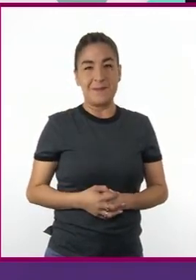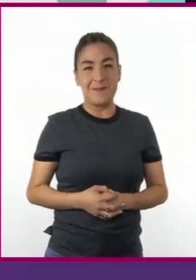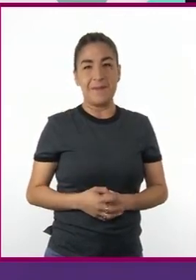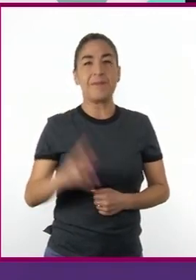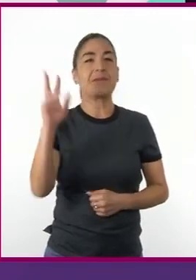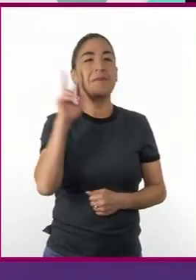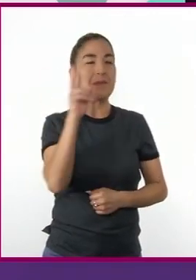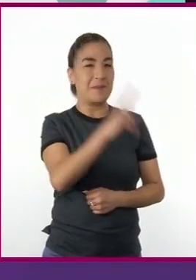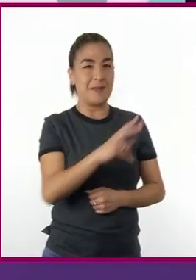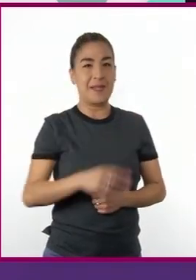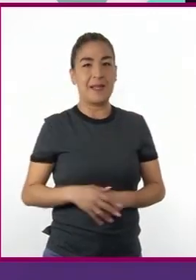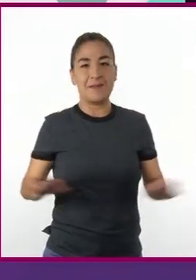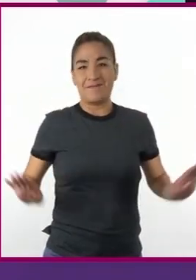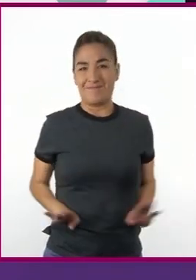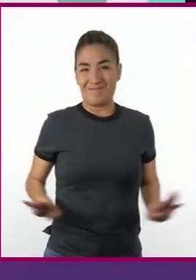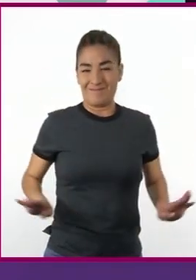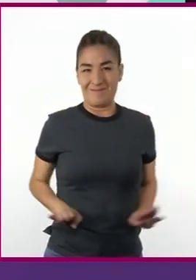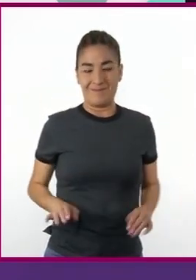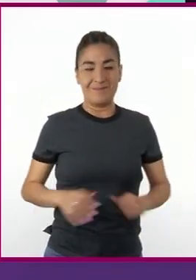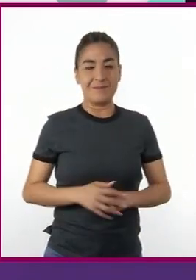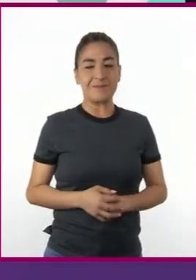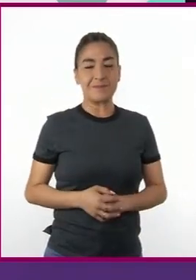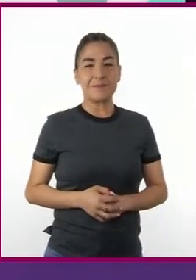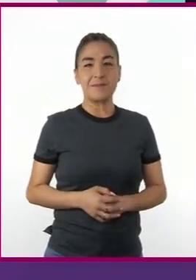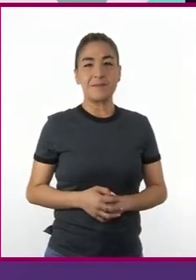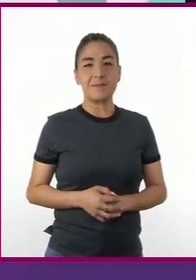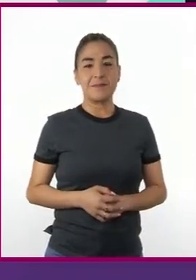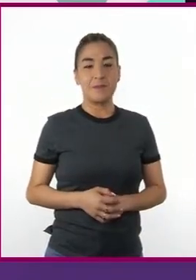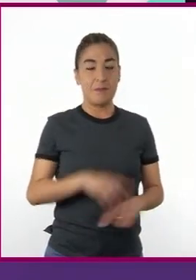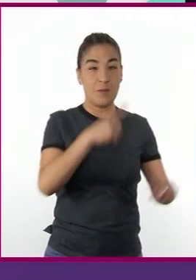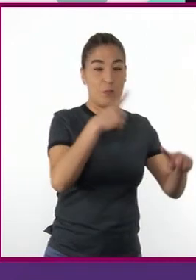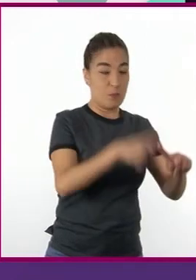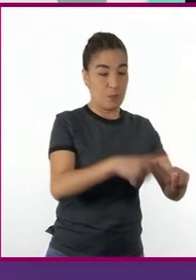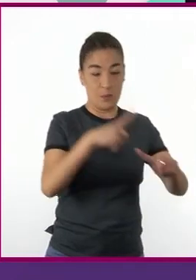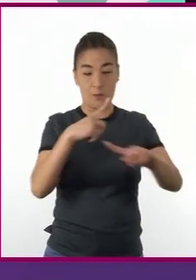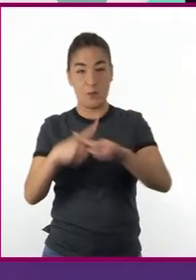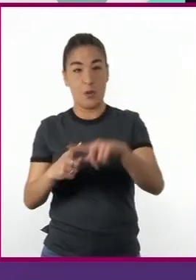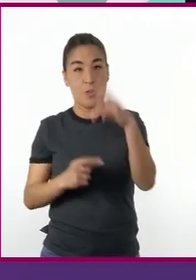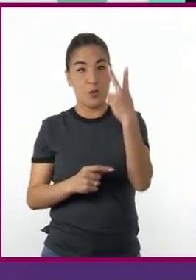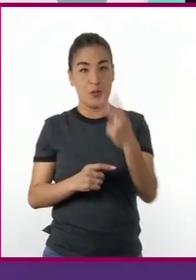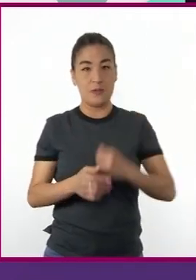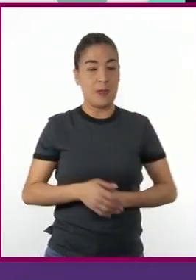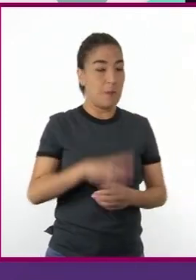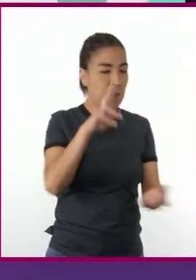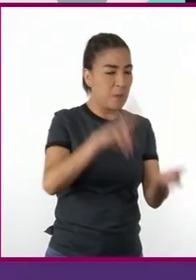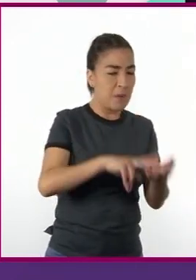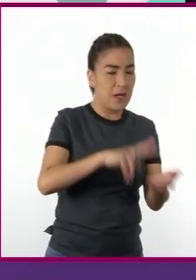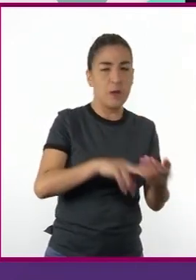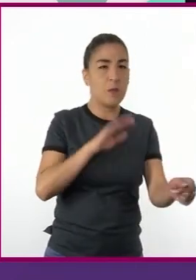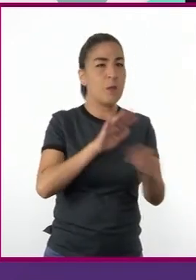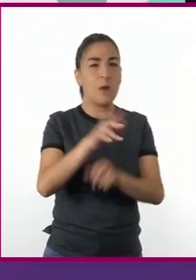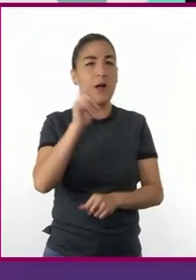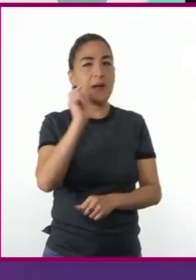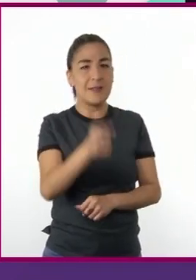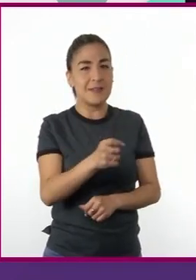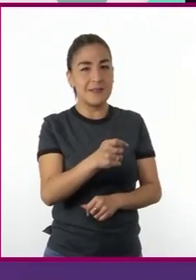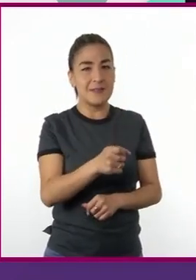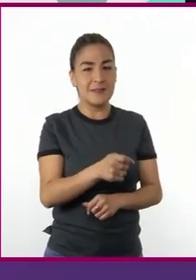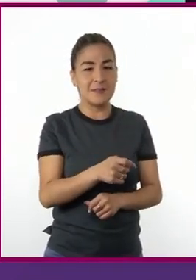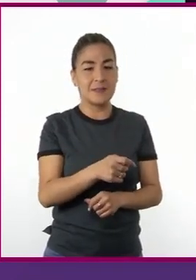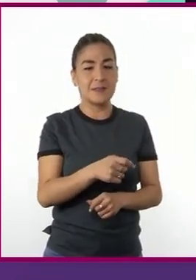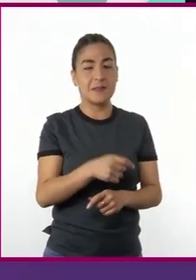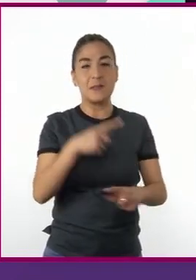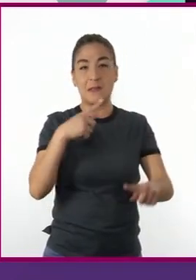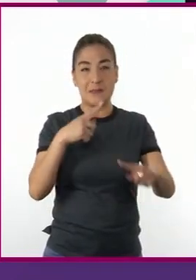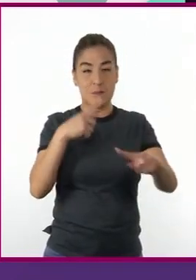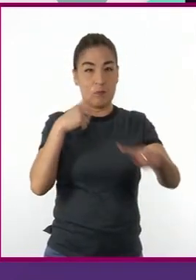Observen la siguiente característica. Como en las dos multiplicaciones, el valor por el cual multiplicamos el